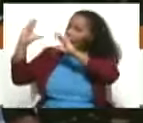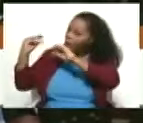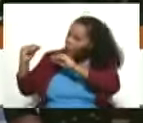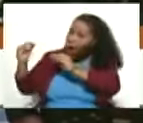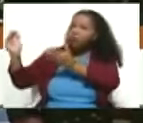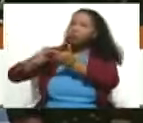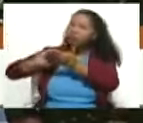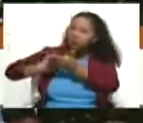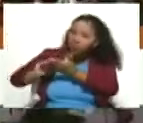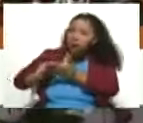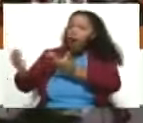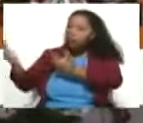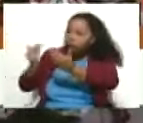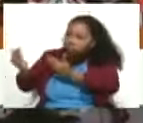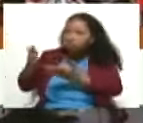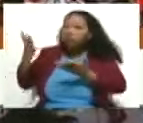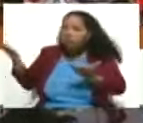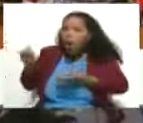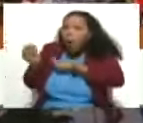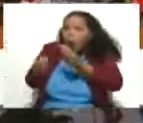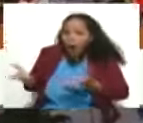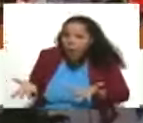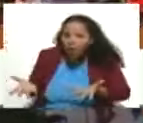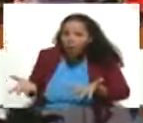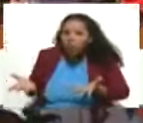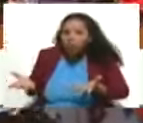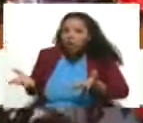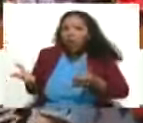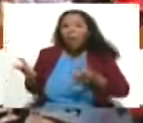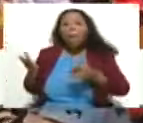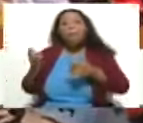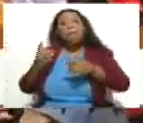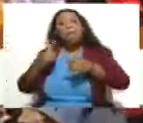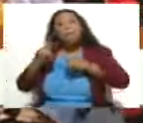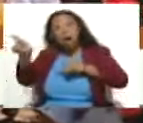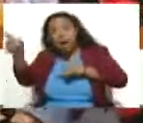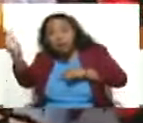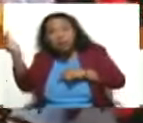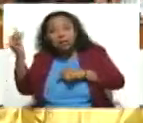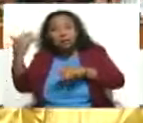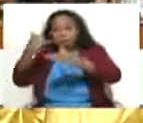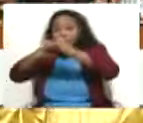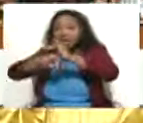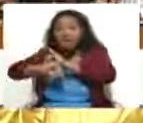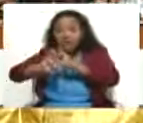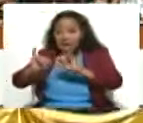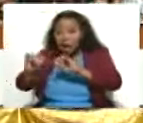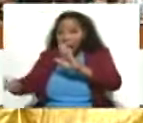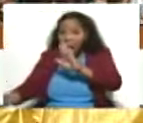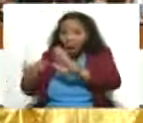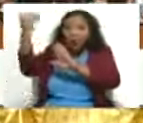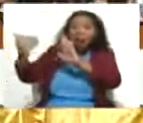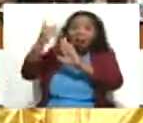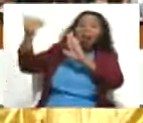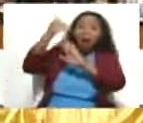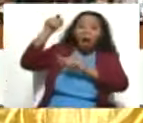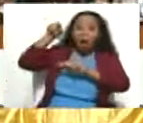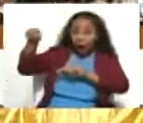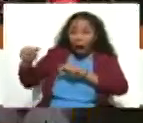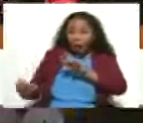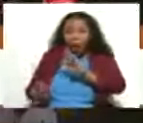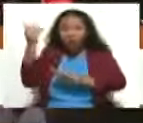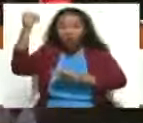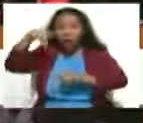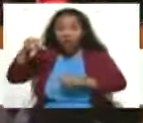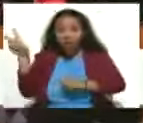a conversar. Cuando él salió con esta última agresión contra nuestro país, ¿qué fue lo primero